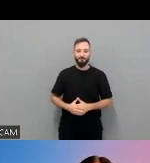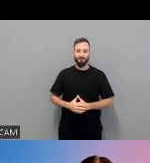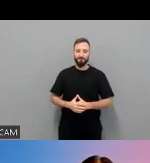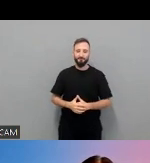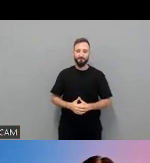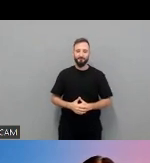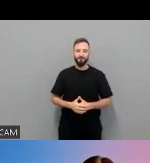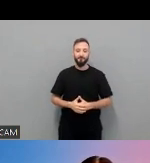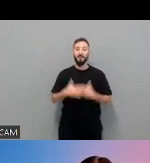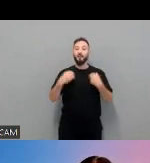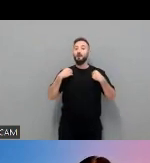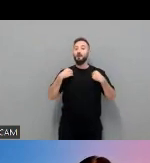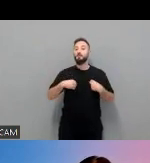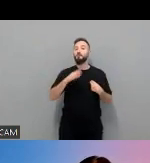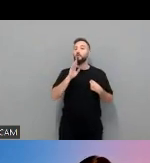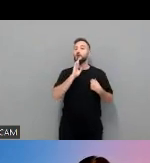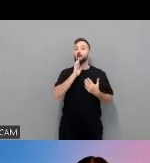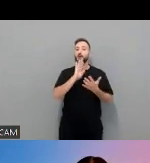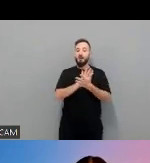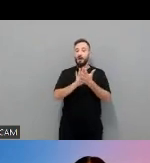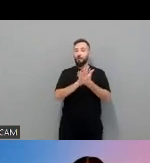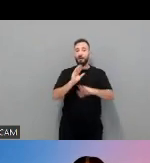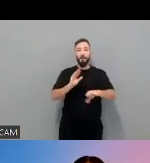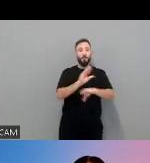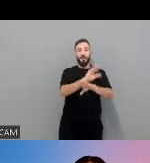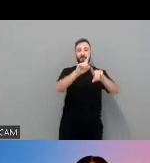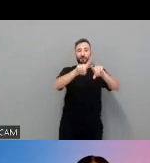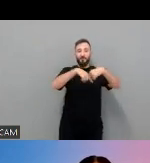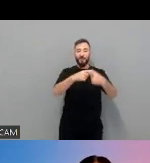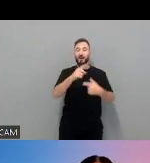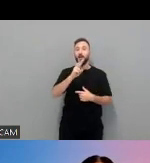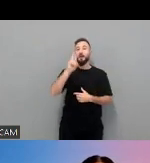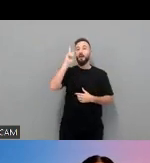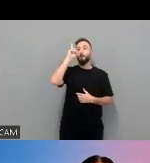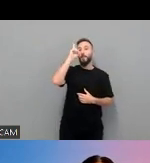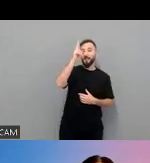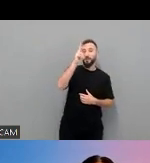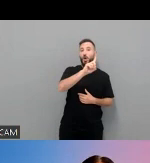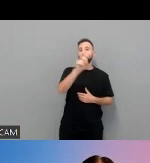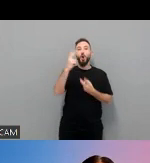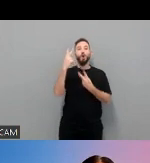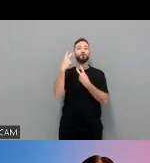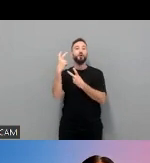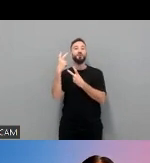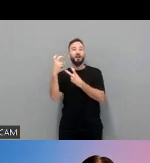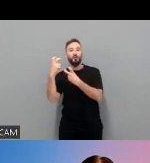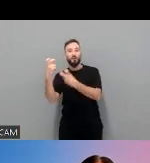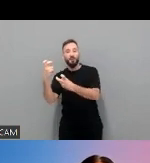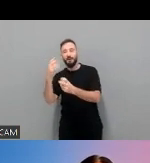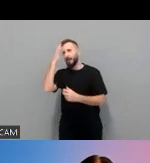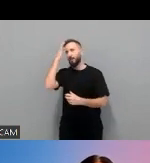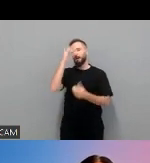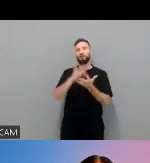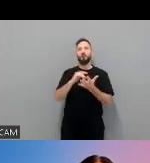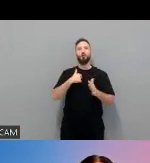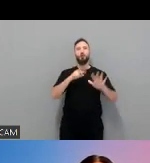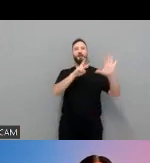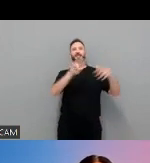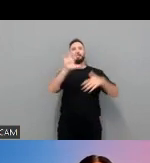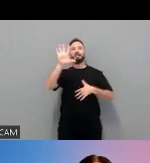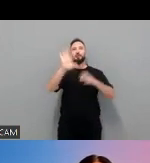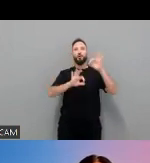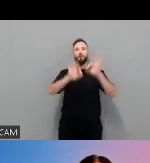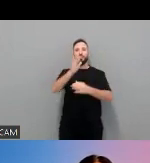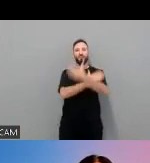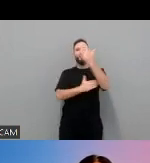Lo mismo que la anterior, que la prestación familiar. La pensión no contributiva, si yo tengo reconocido el 75% o